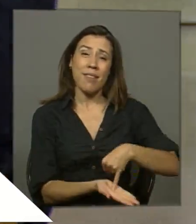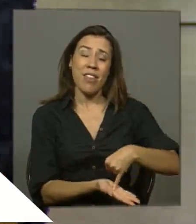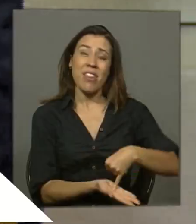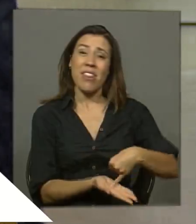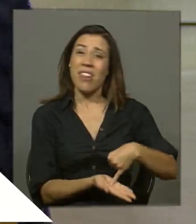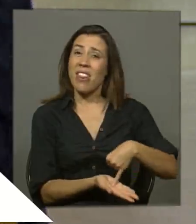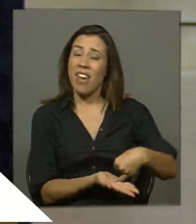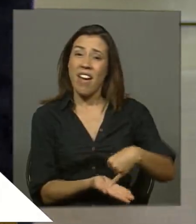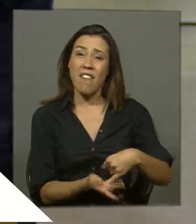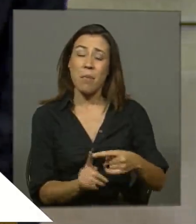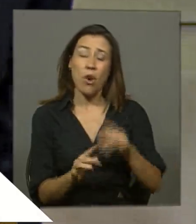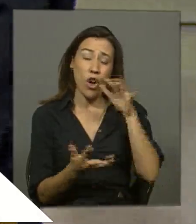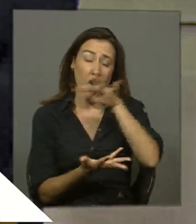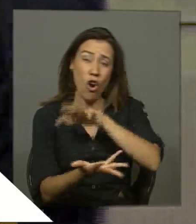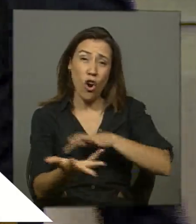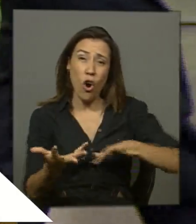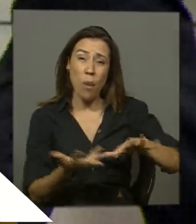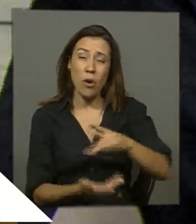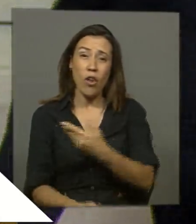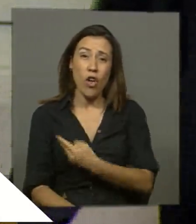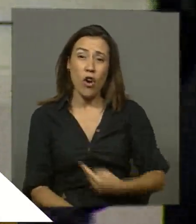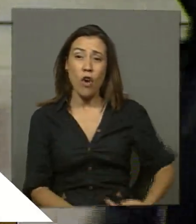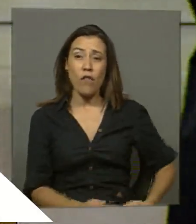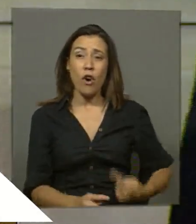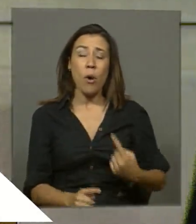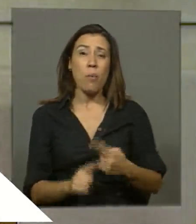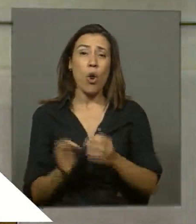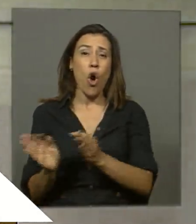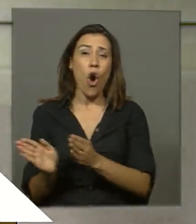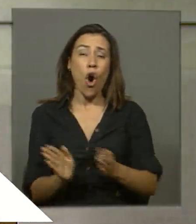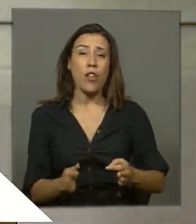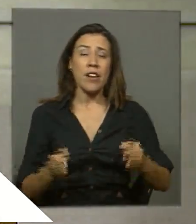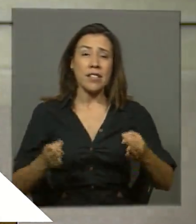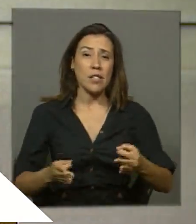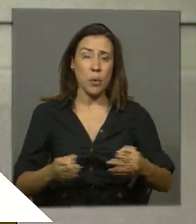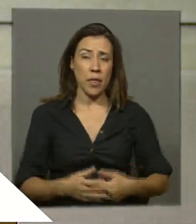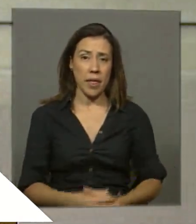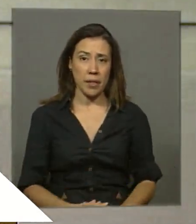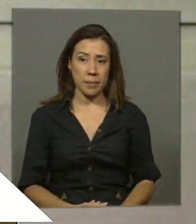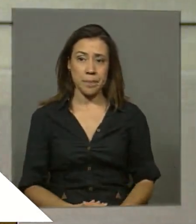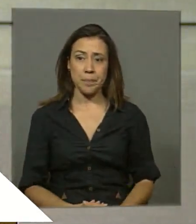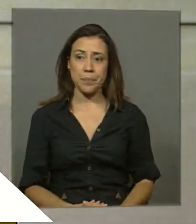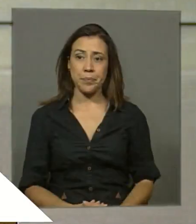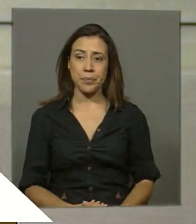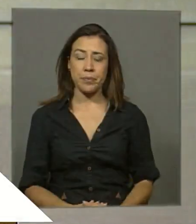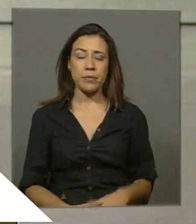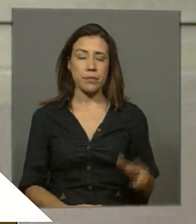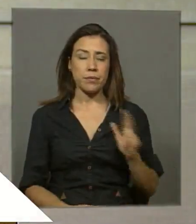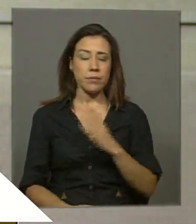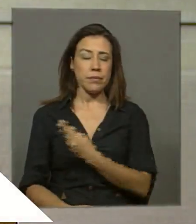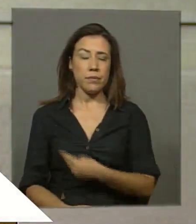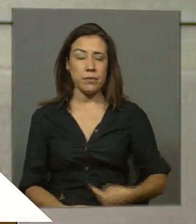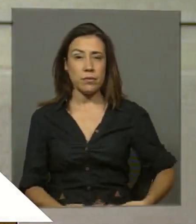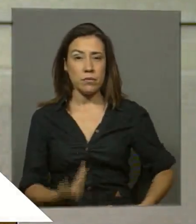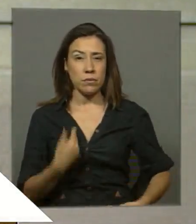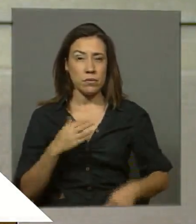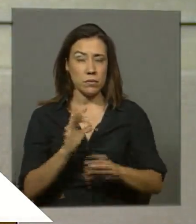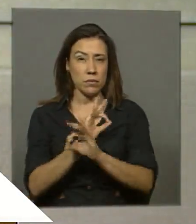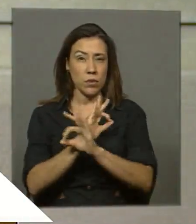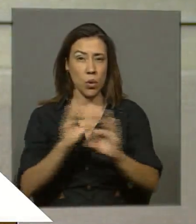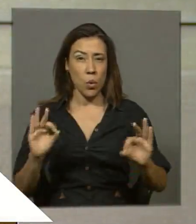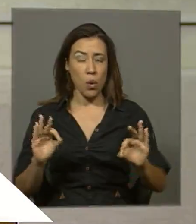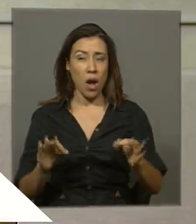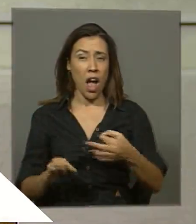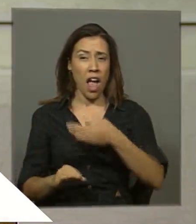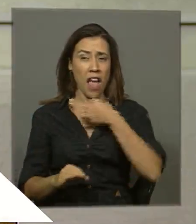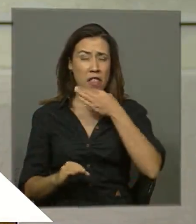frágiles por los complejos de este gobierno con el orden y la seguridad señor presidente Yo nunca he usado